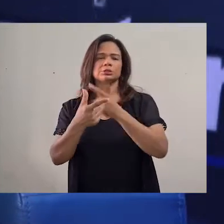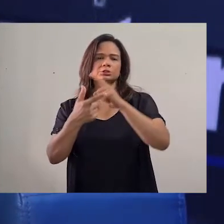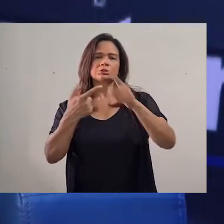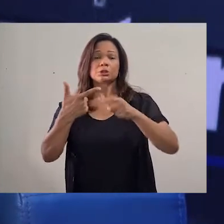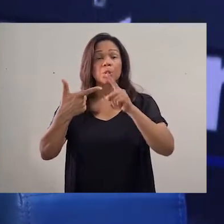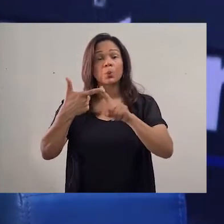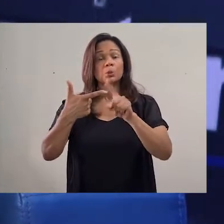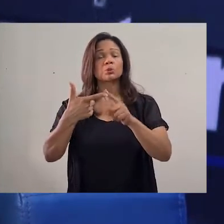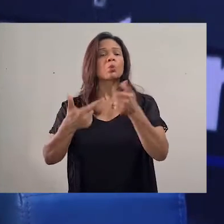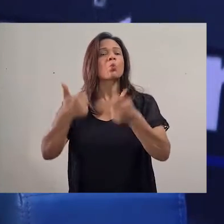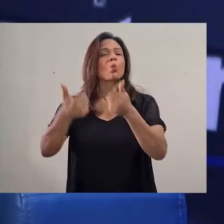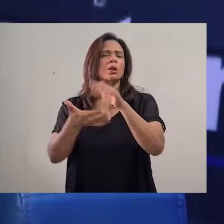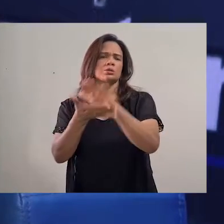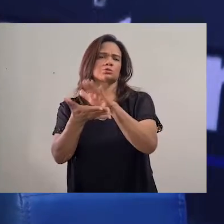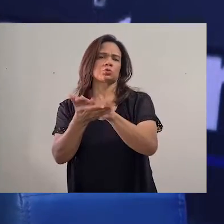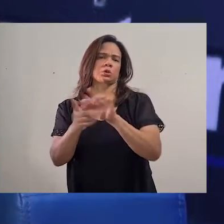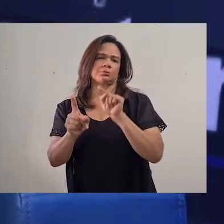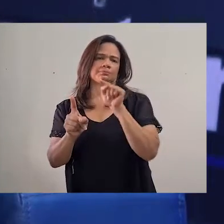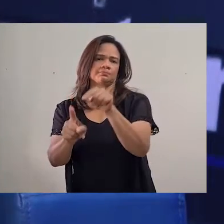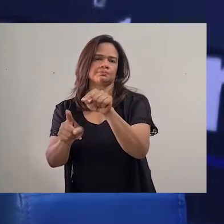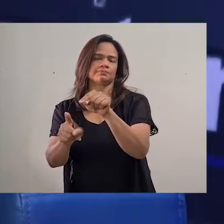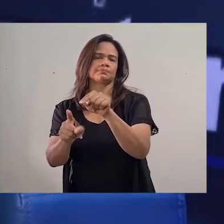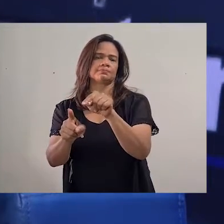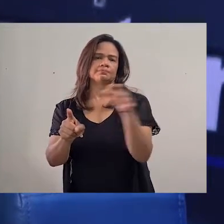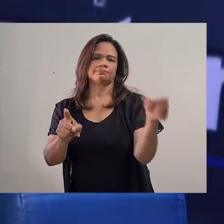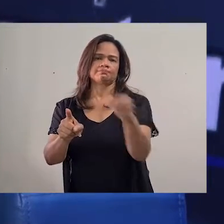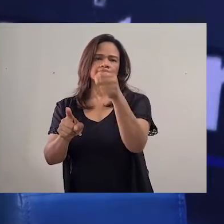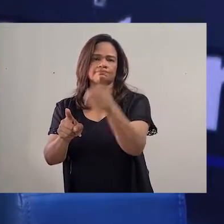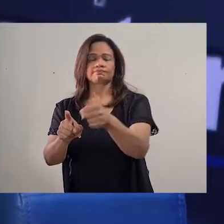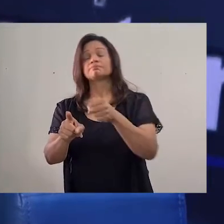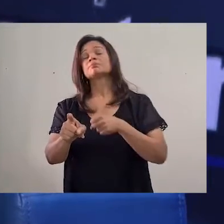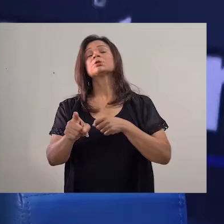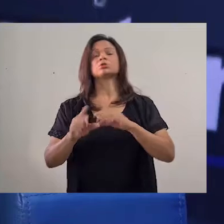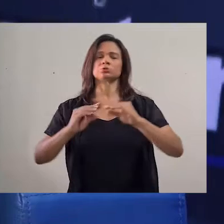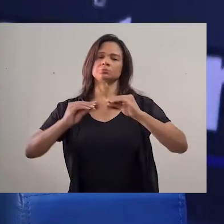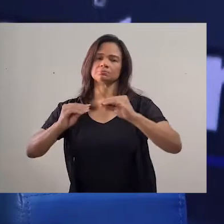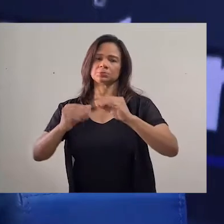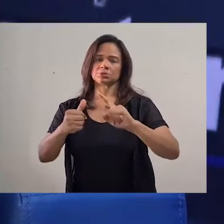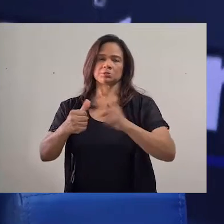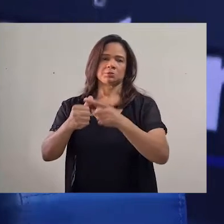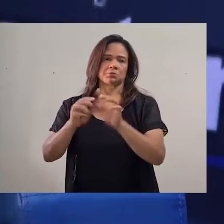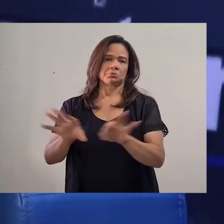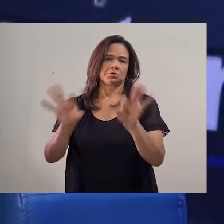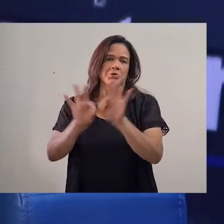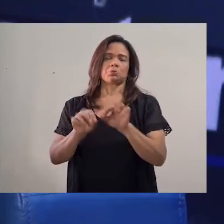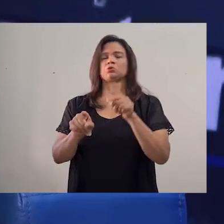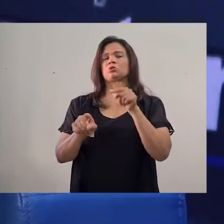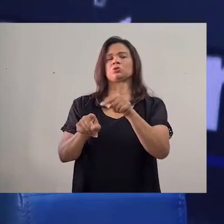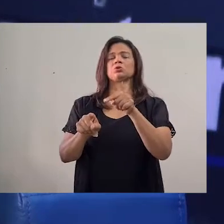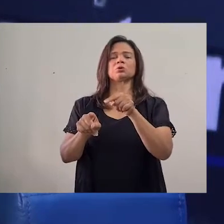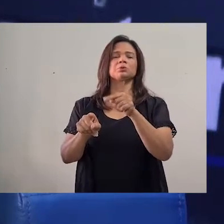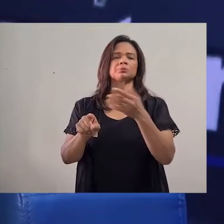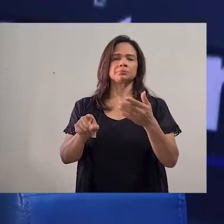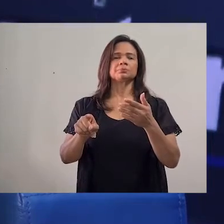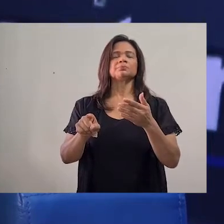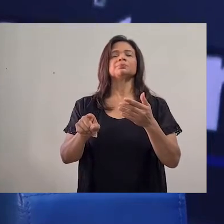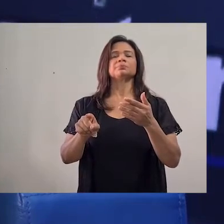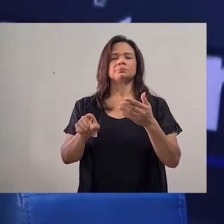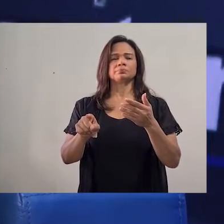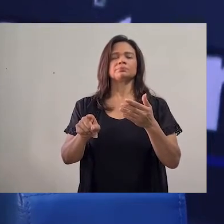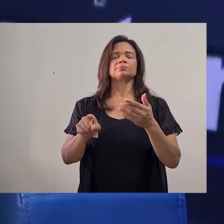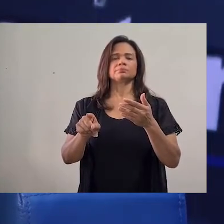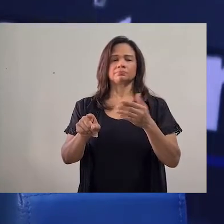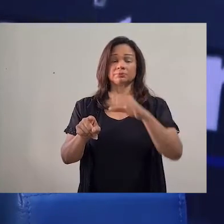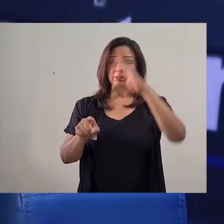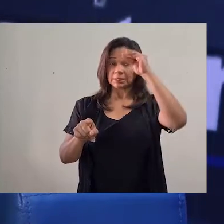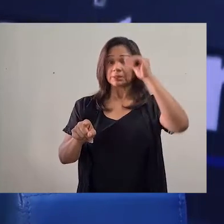a qué escuela debe ser dirigido ese niño y en ese mismo centro darle lo que es la primera base, vamos a decir, la línea base